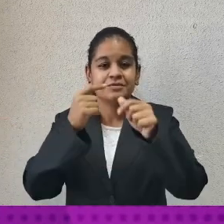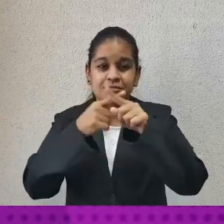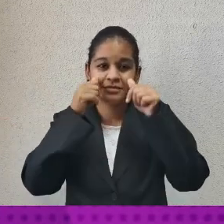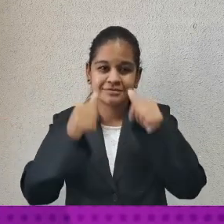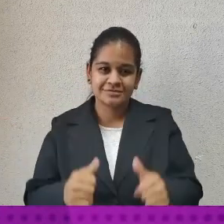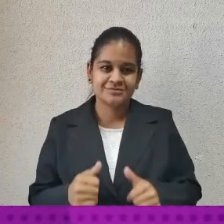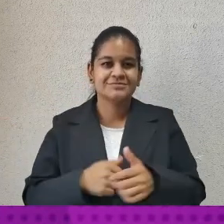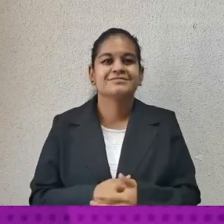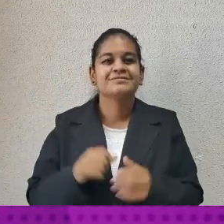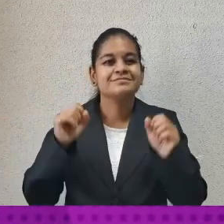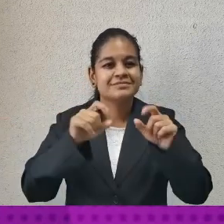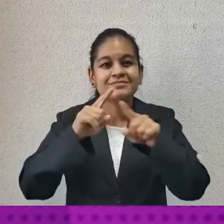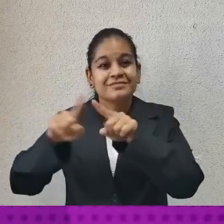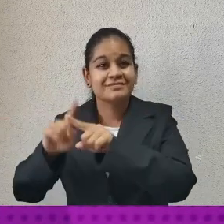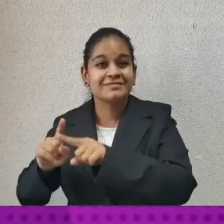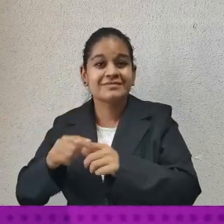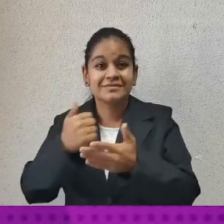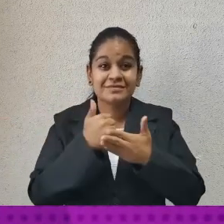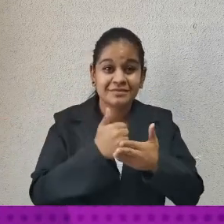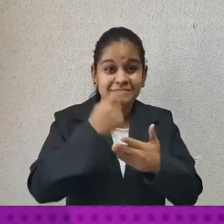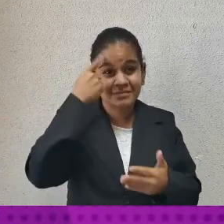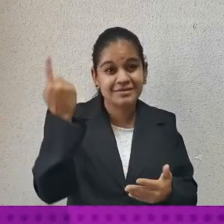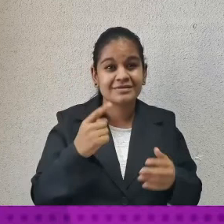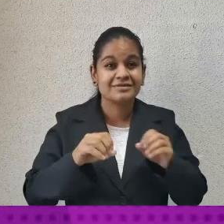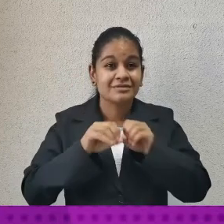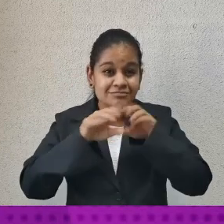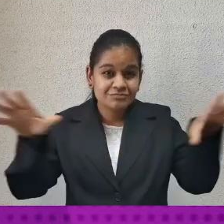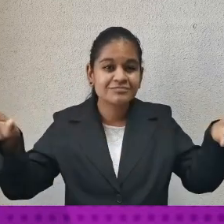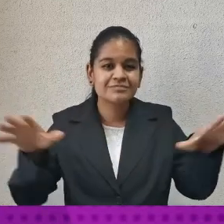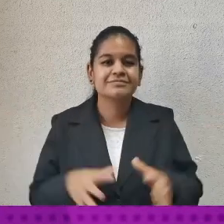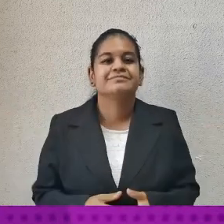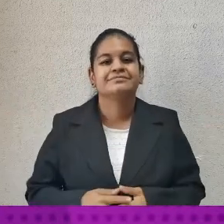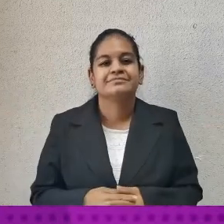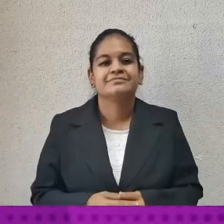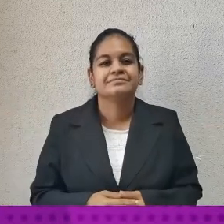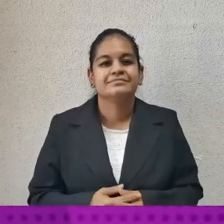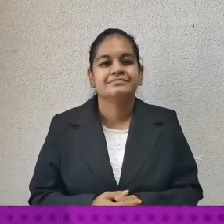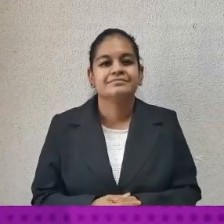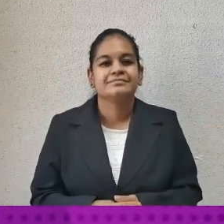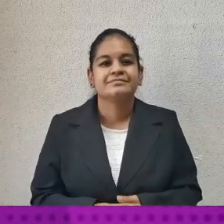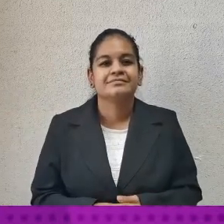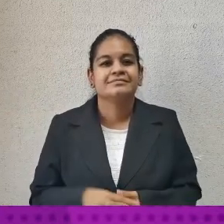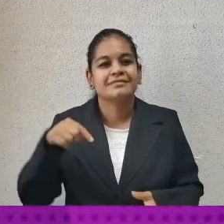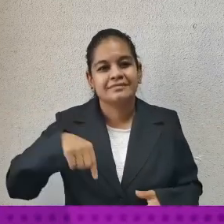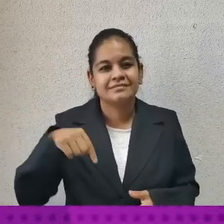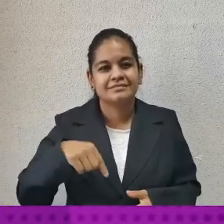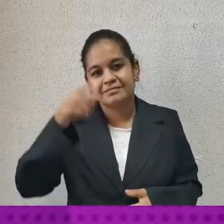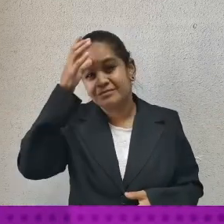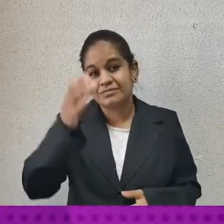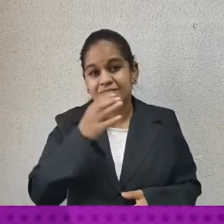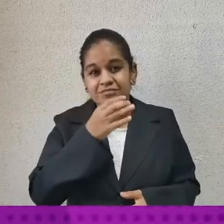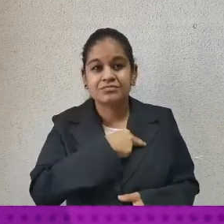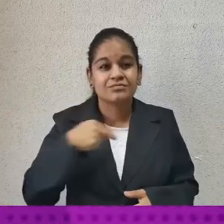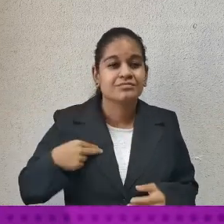están siguiendo, también a los diferentes medios de comunicación que nos permiten llegar hasta usted, que nos está viendo en estos 38